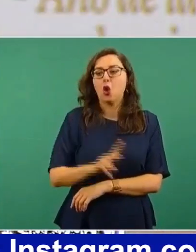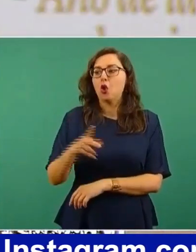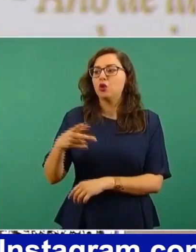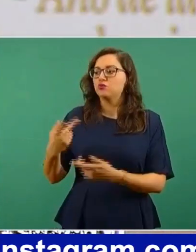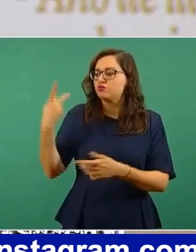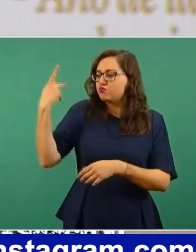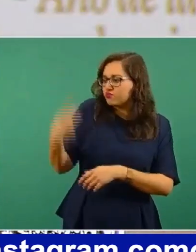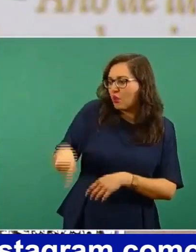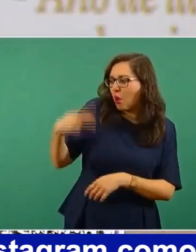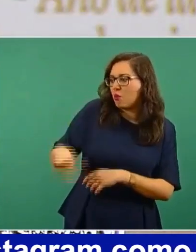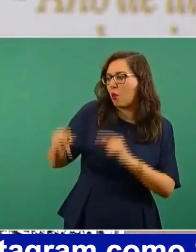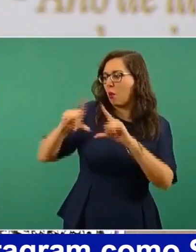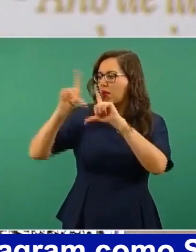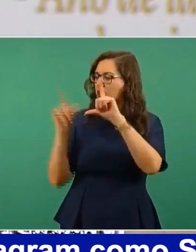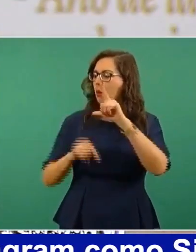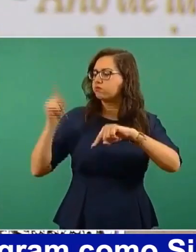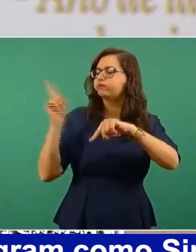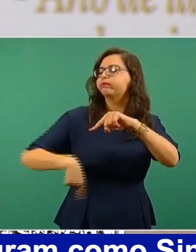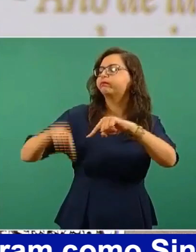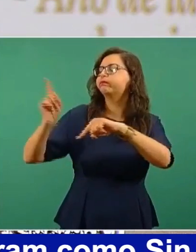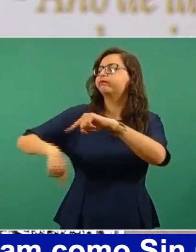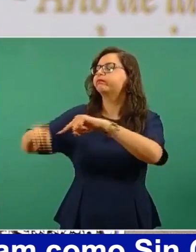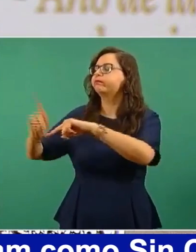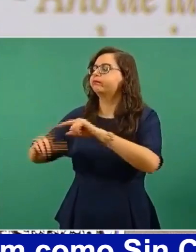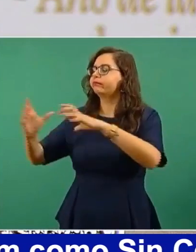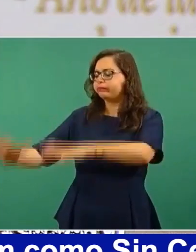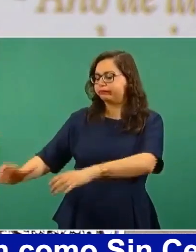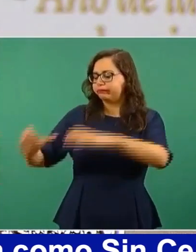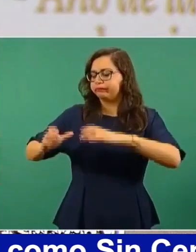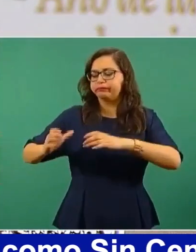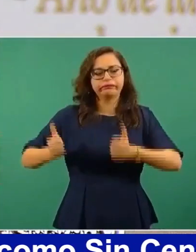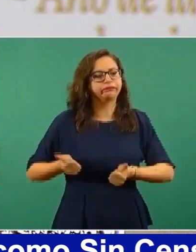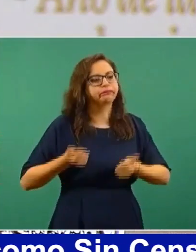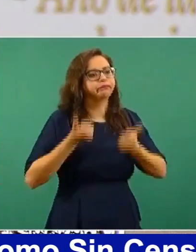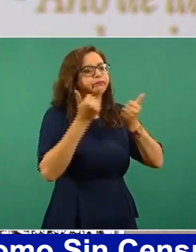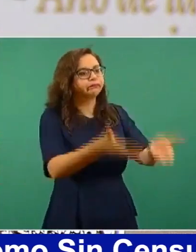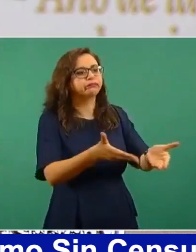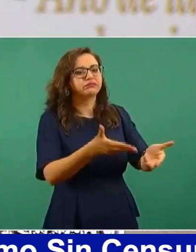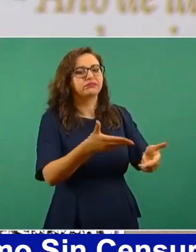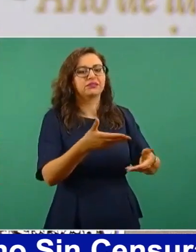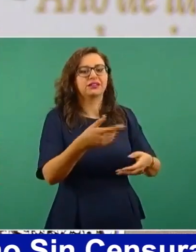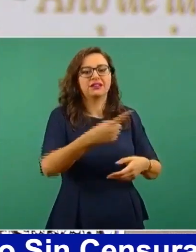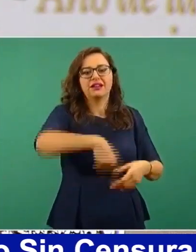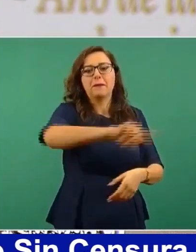gente allegada a Salinas.